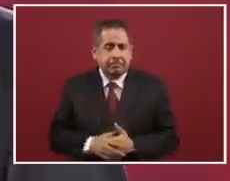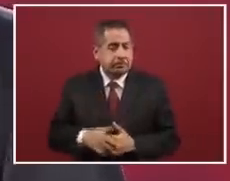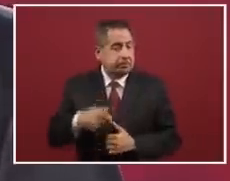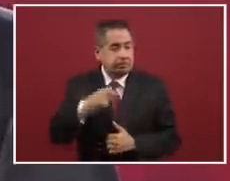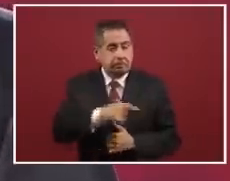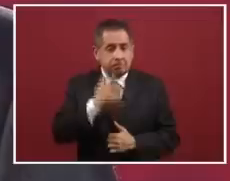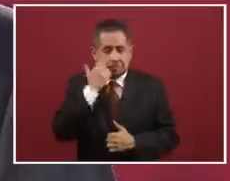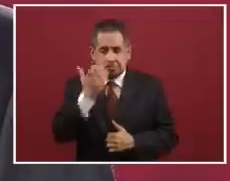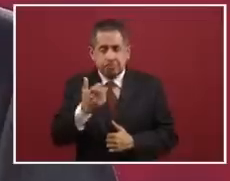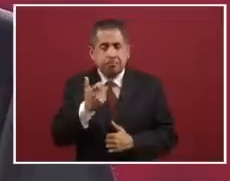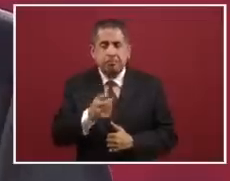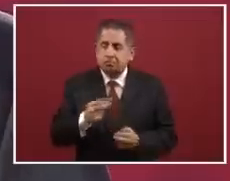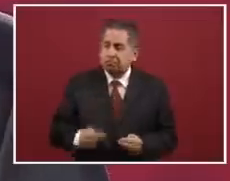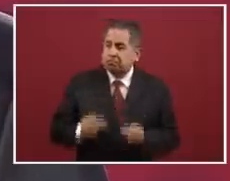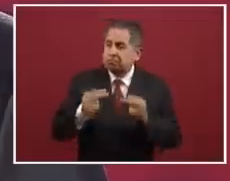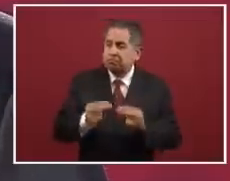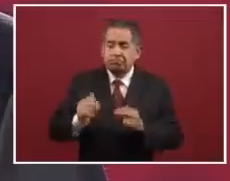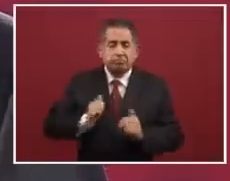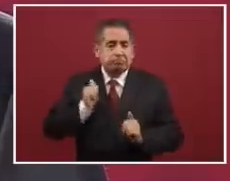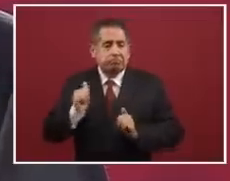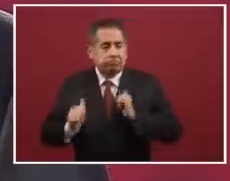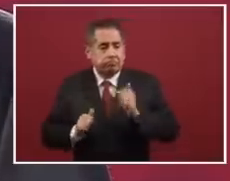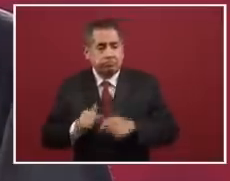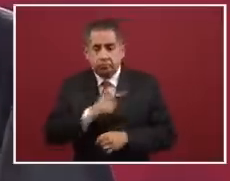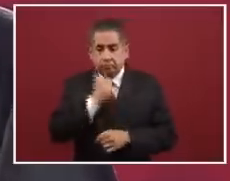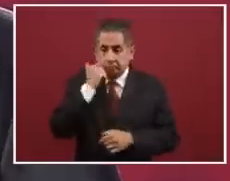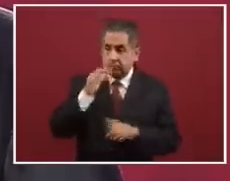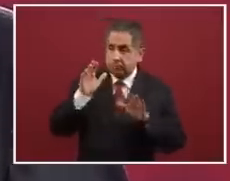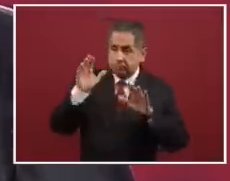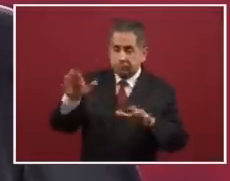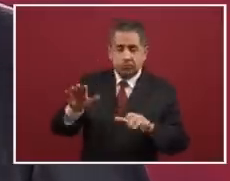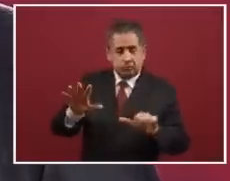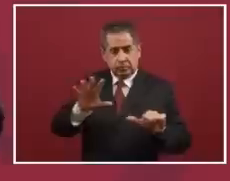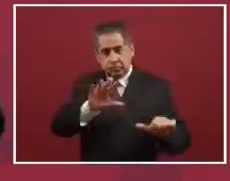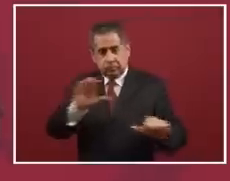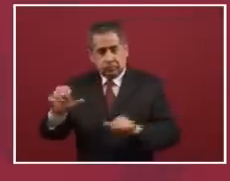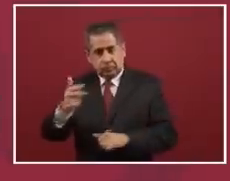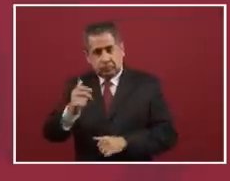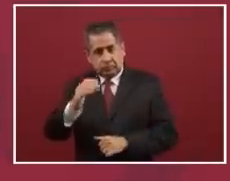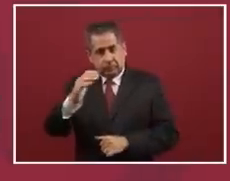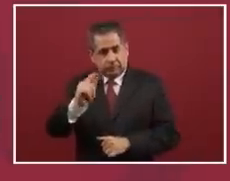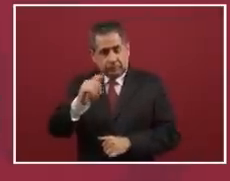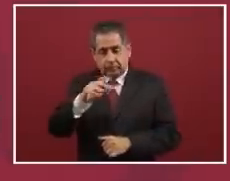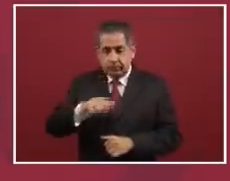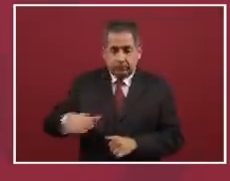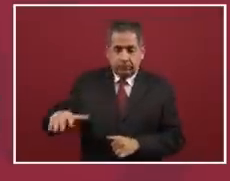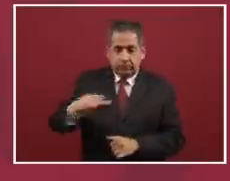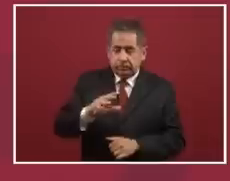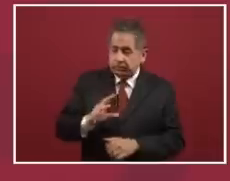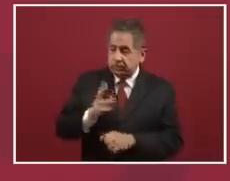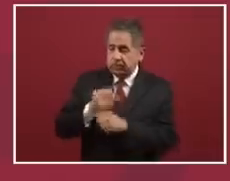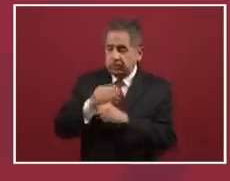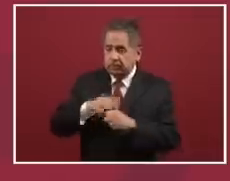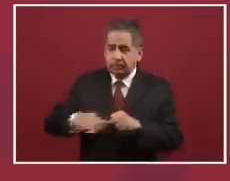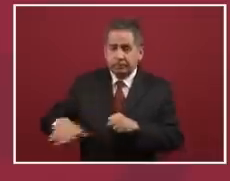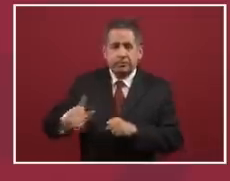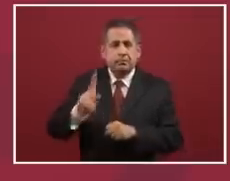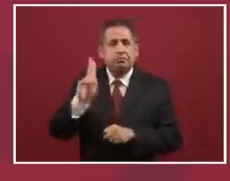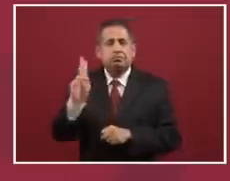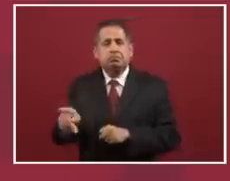Querían que el actual aeropuerto, las 600 hectáreas, se convirtieran en un Santa